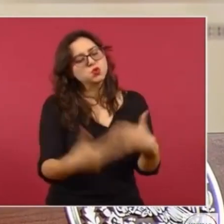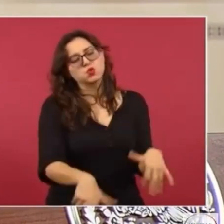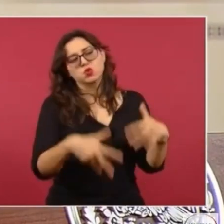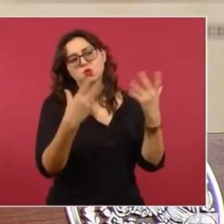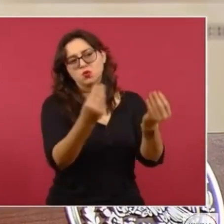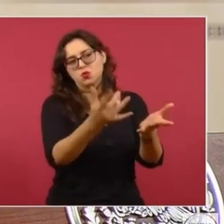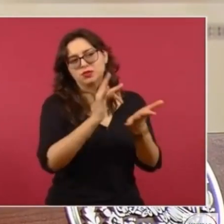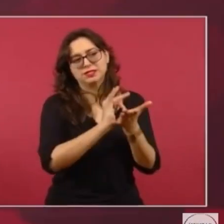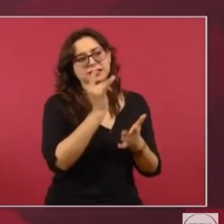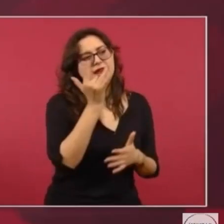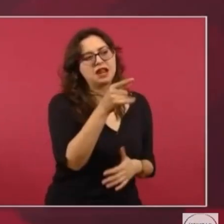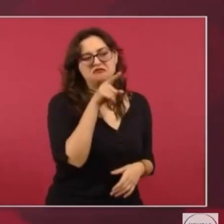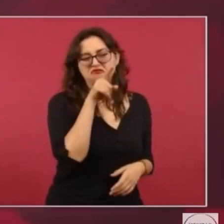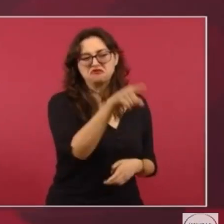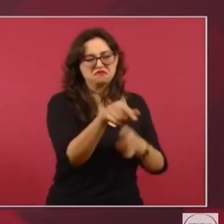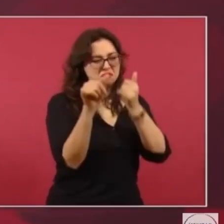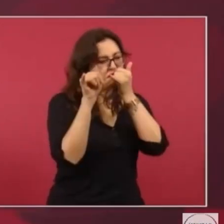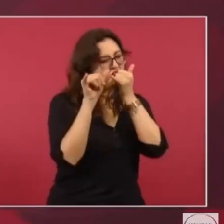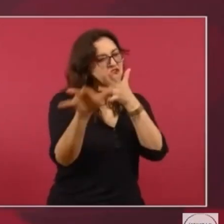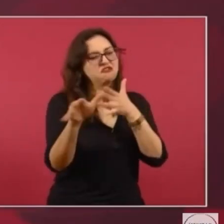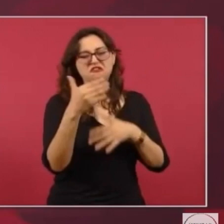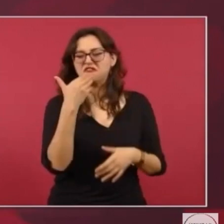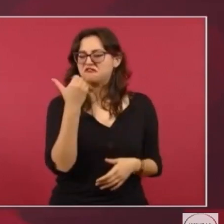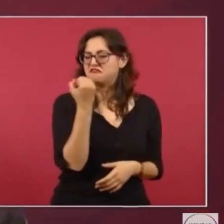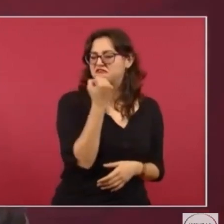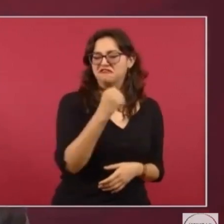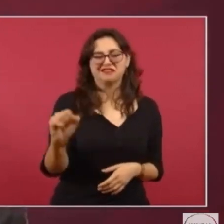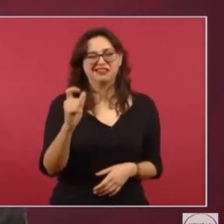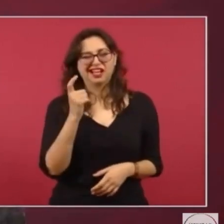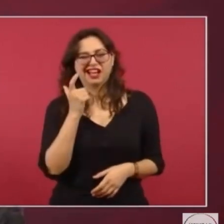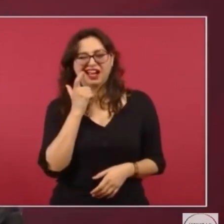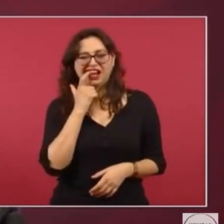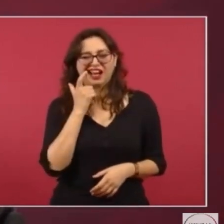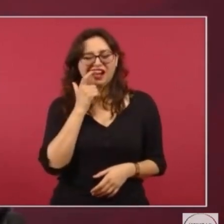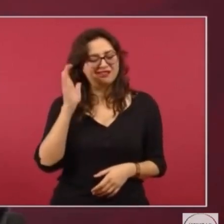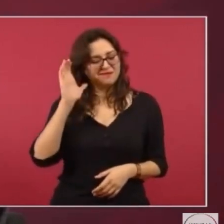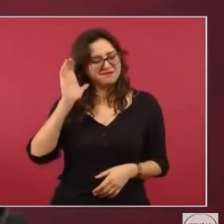te excediste, y ja, ja, ja, ja.